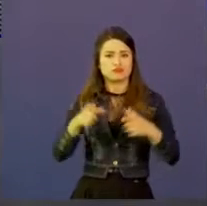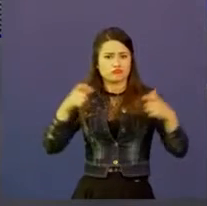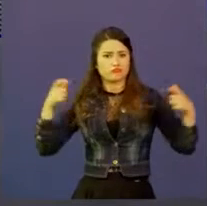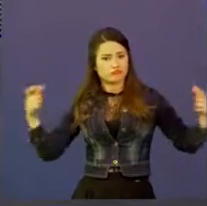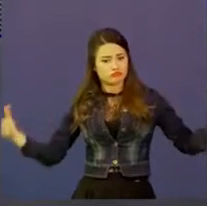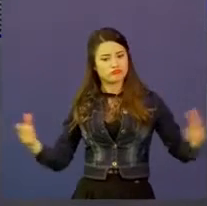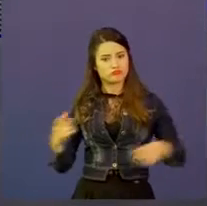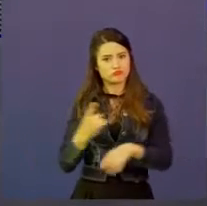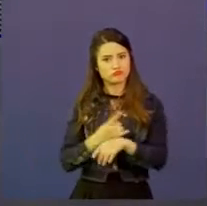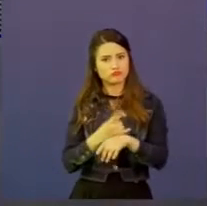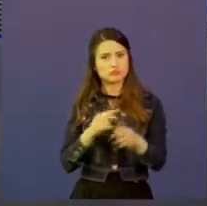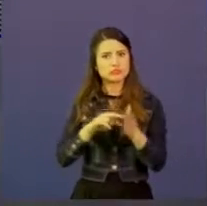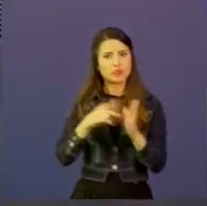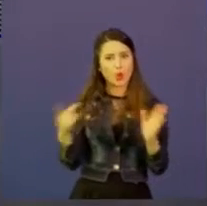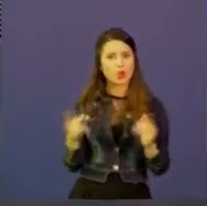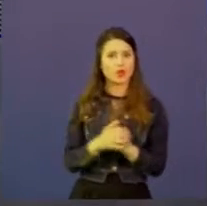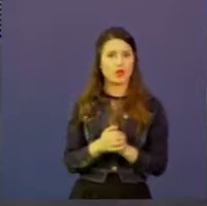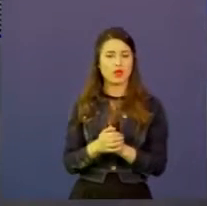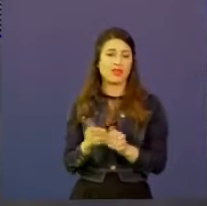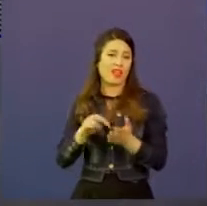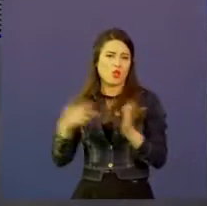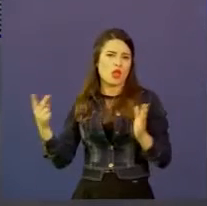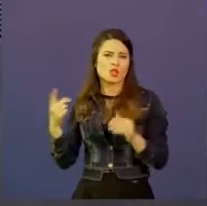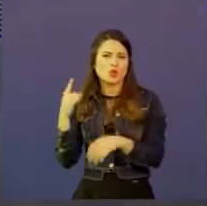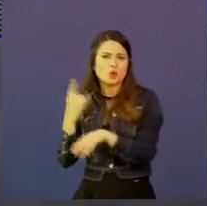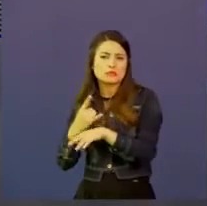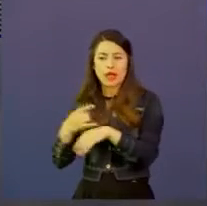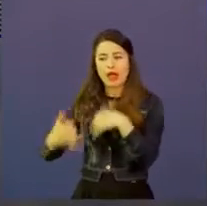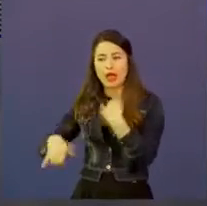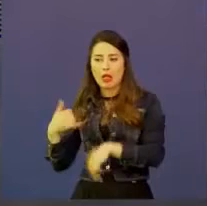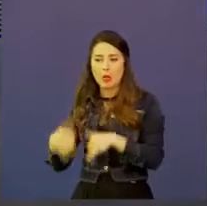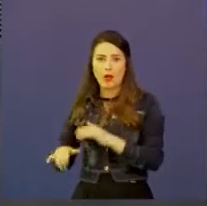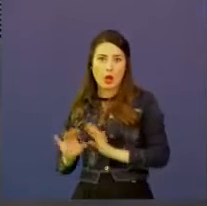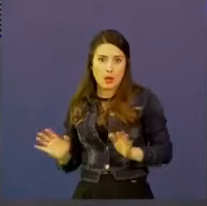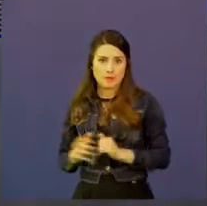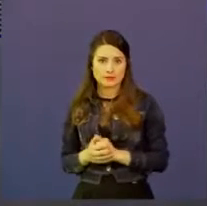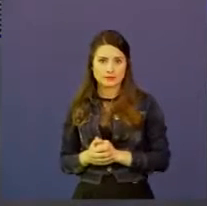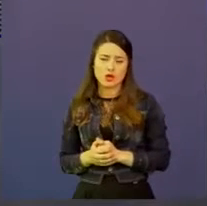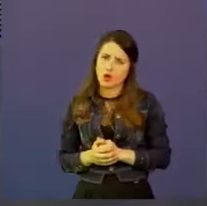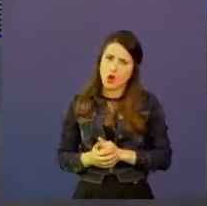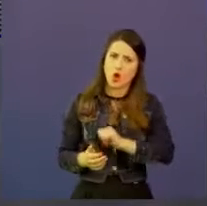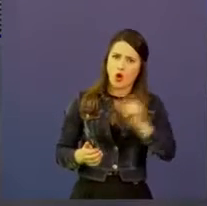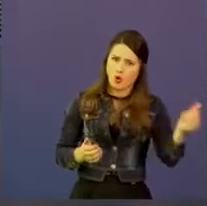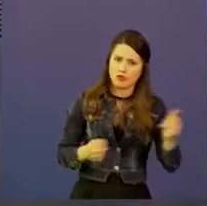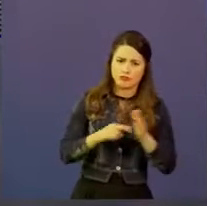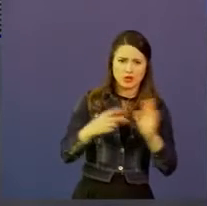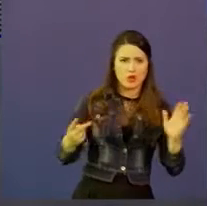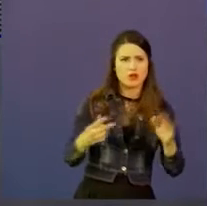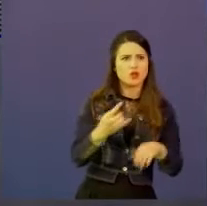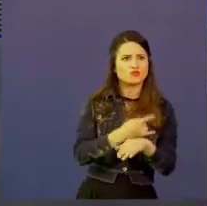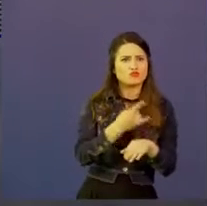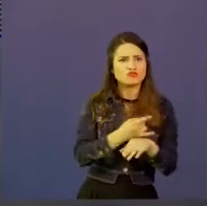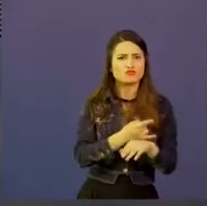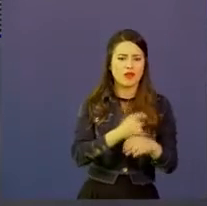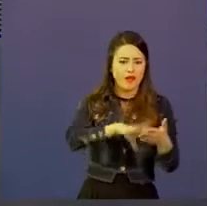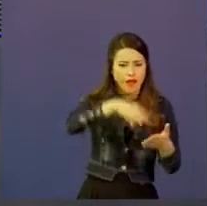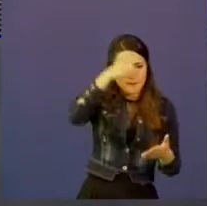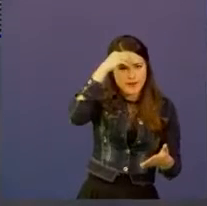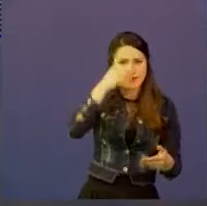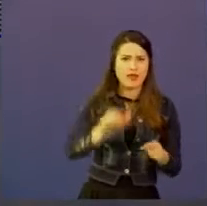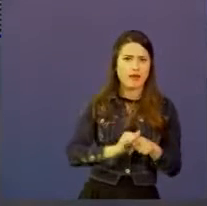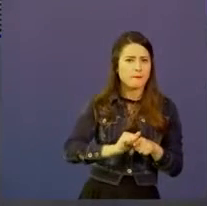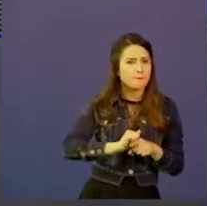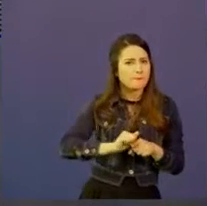que también la usen para divertirse, pero que sea una herramienta que se use, no que, que no sea una herramienta que está en anaqueles, que es